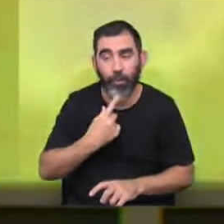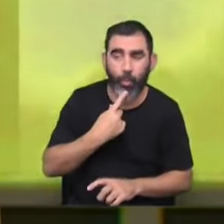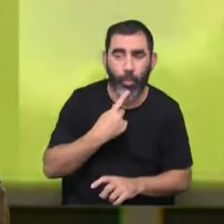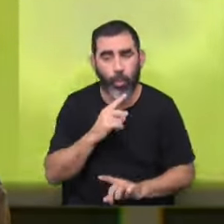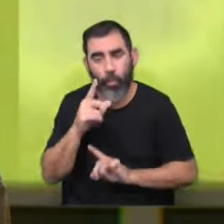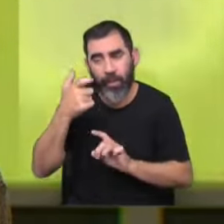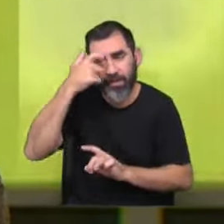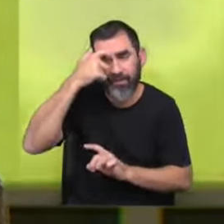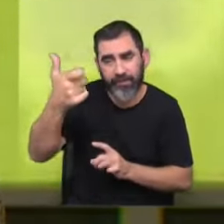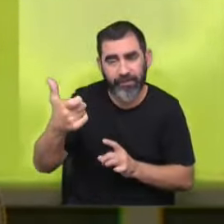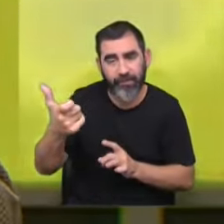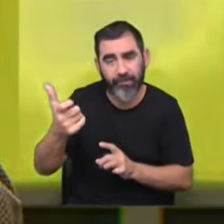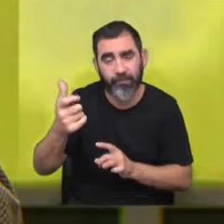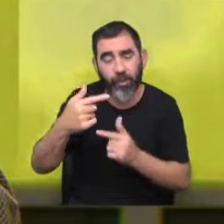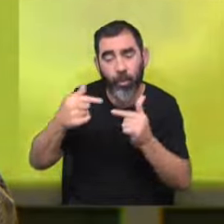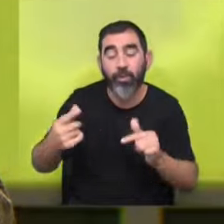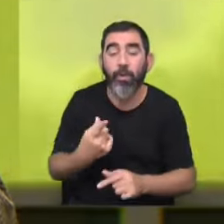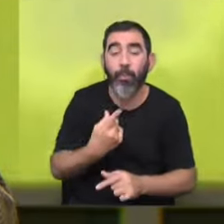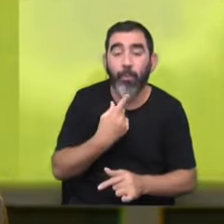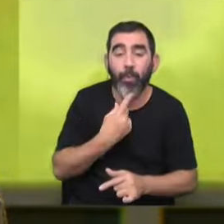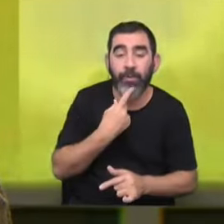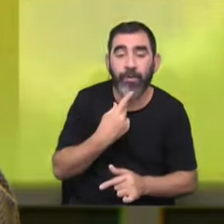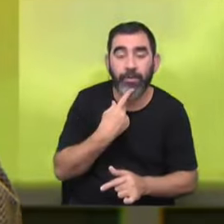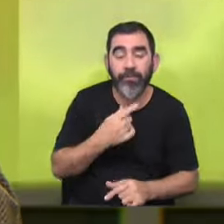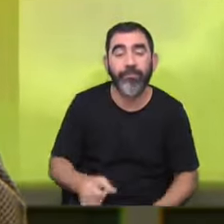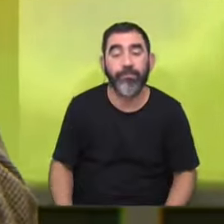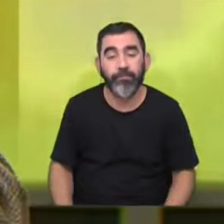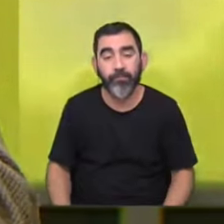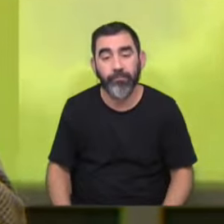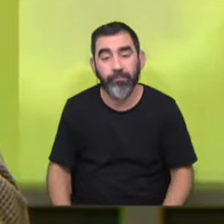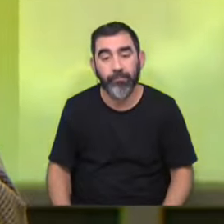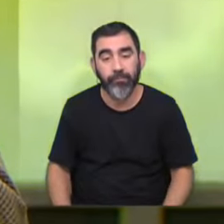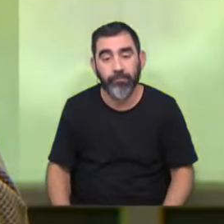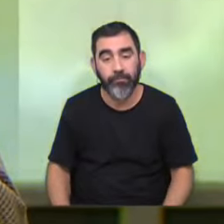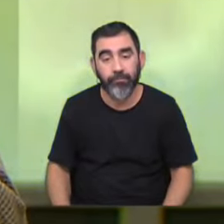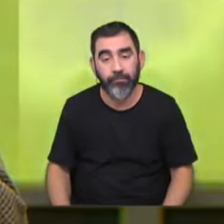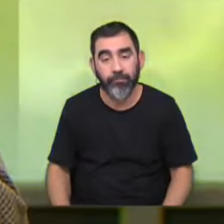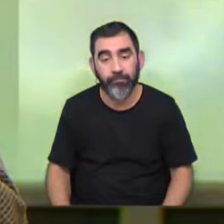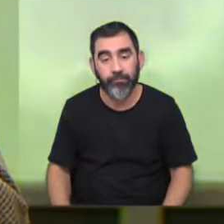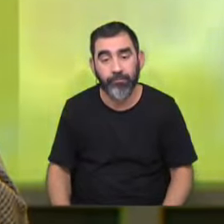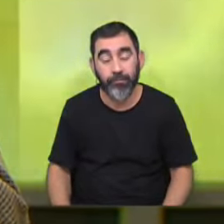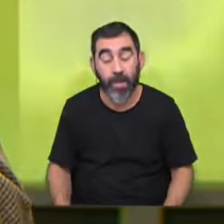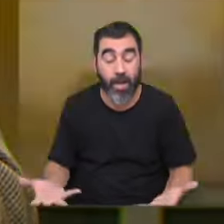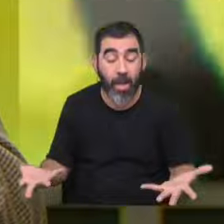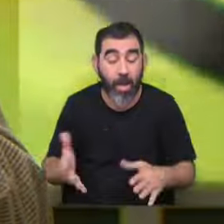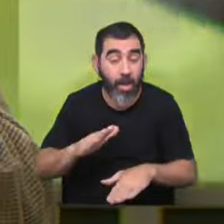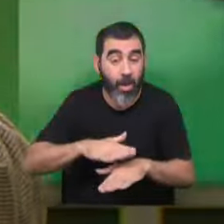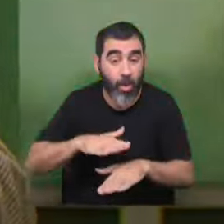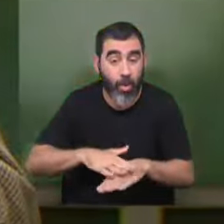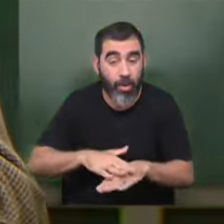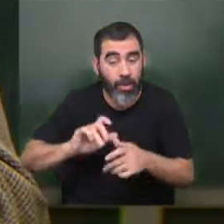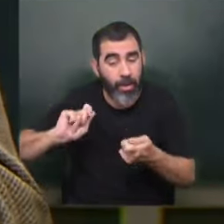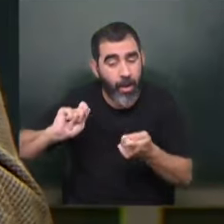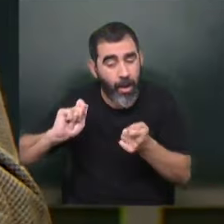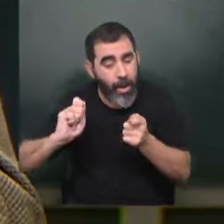de la ciencia como un objeto de la política, ¿no? Y que en este momento, además, mutó un